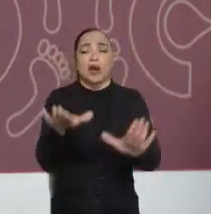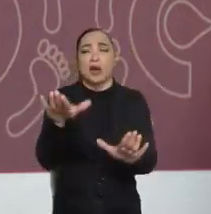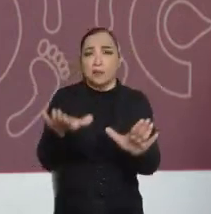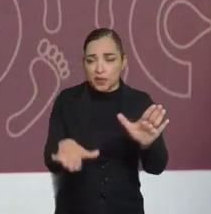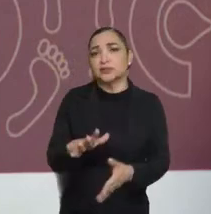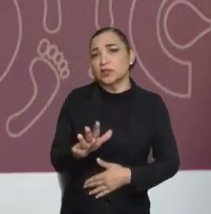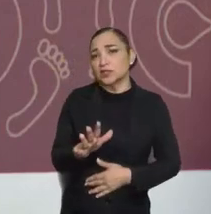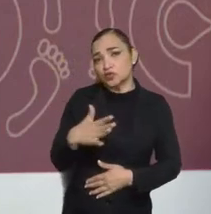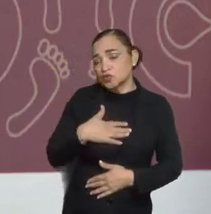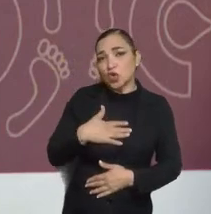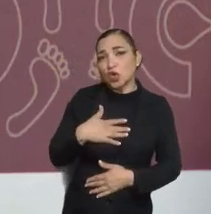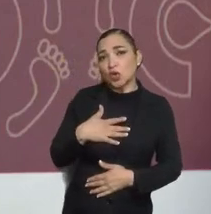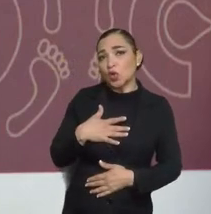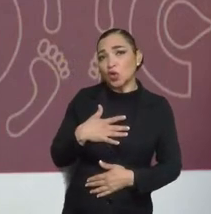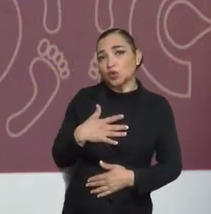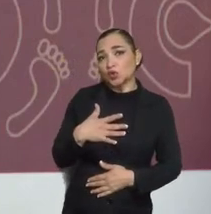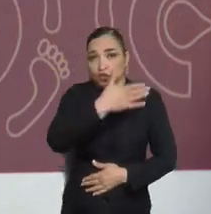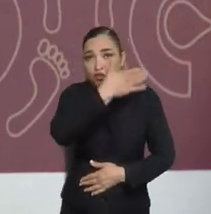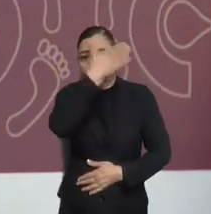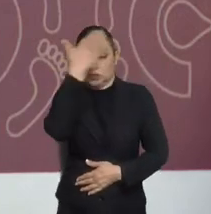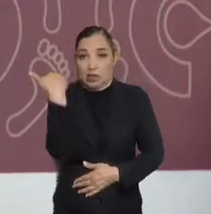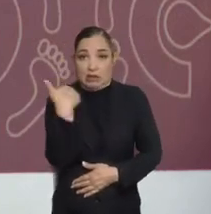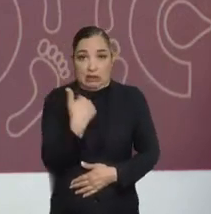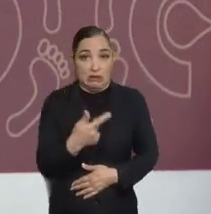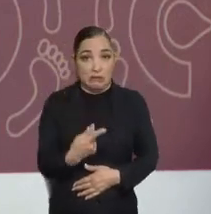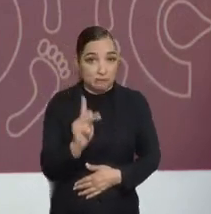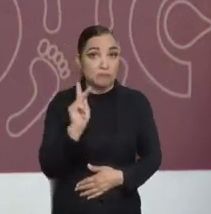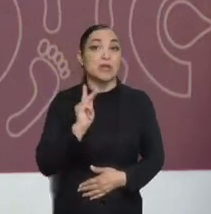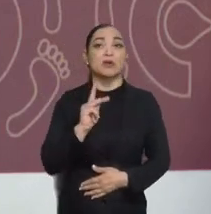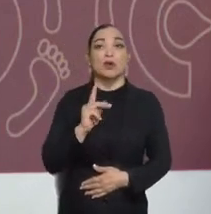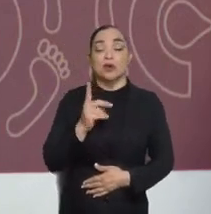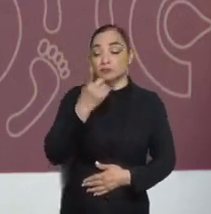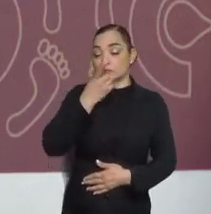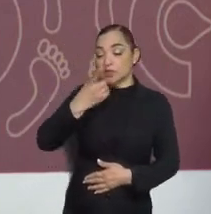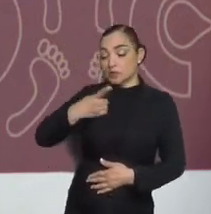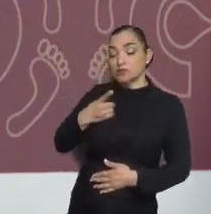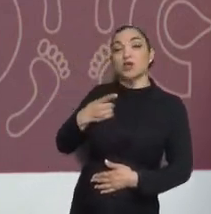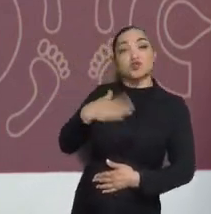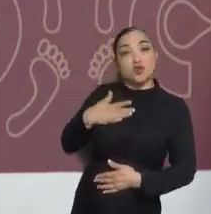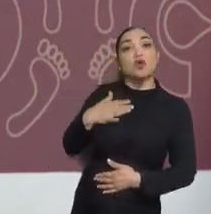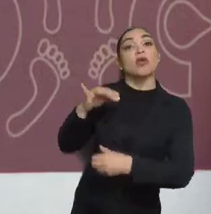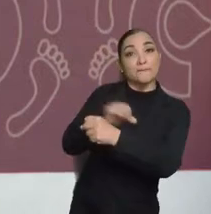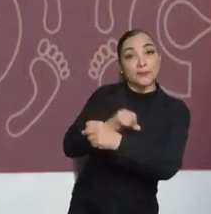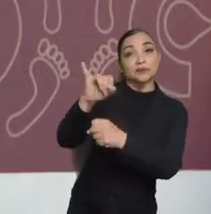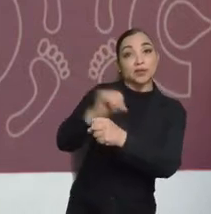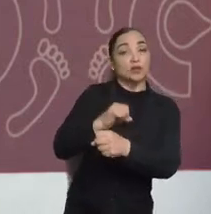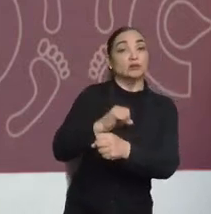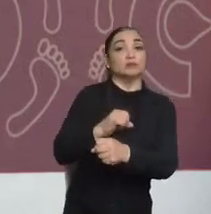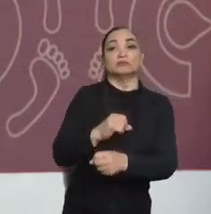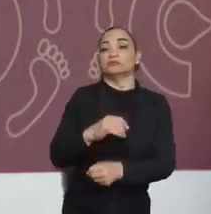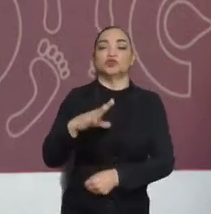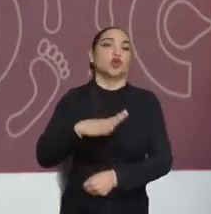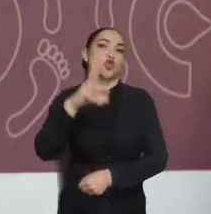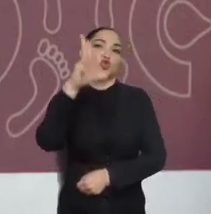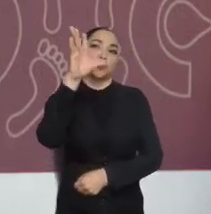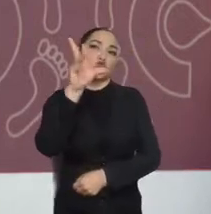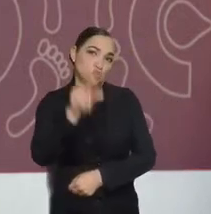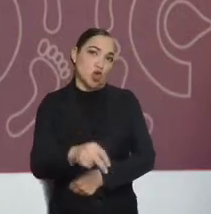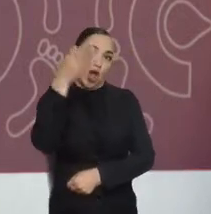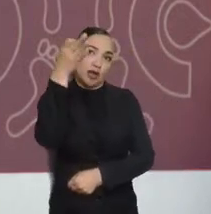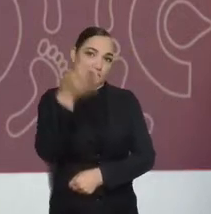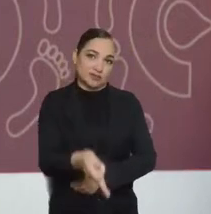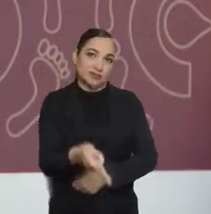yo los voy a investigar. No podemos permitir esas prácticas al interior del